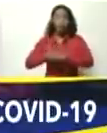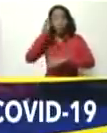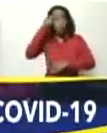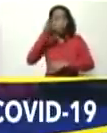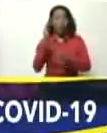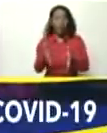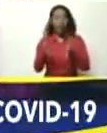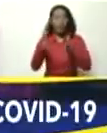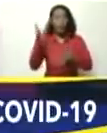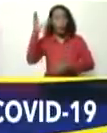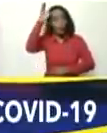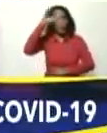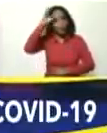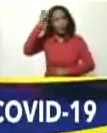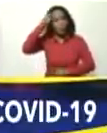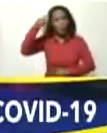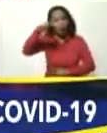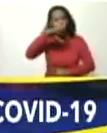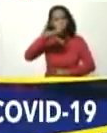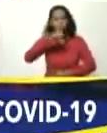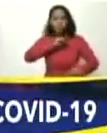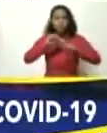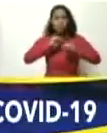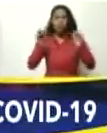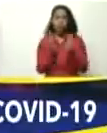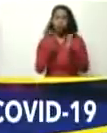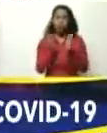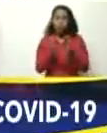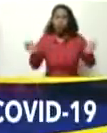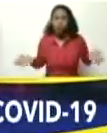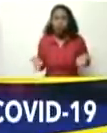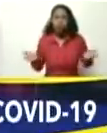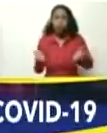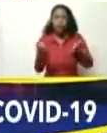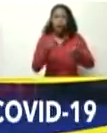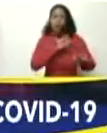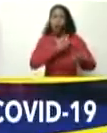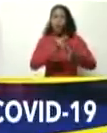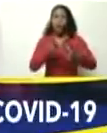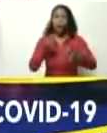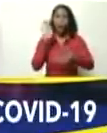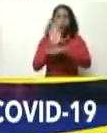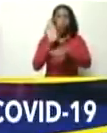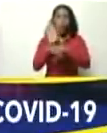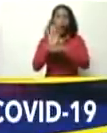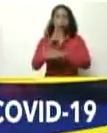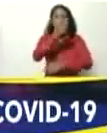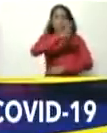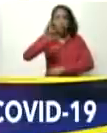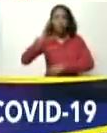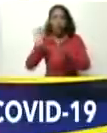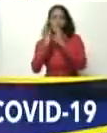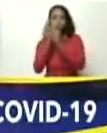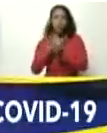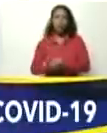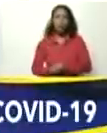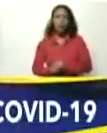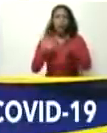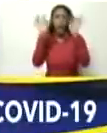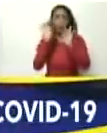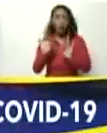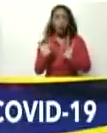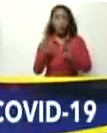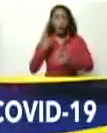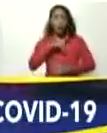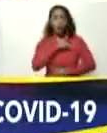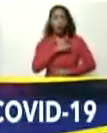la conciencia del pueblo, motivar su voluntad para cuidarse y cuidar a los demás. Es el método nuestro,